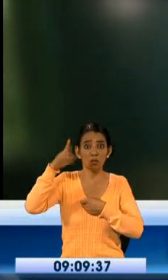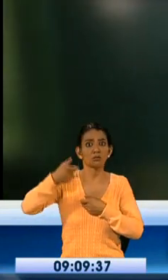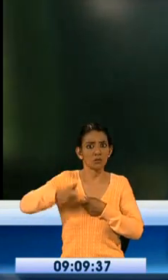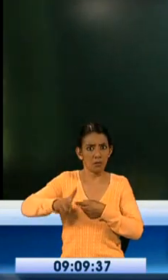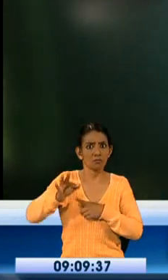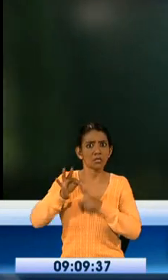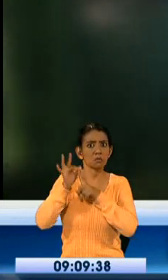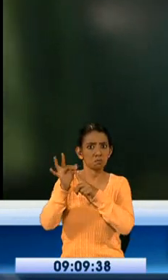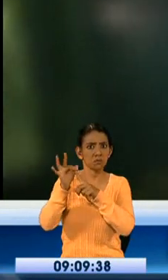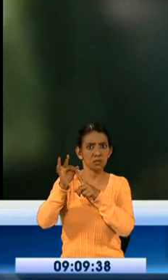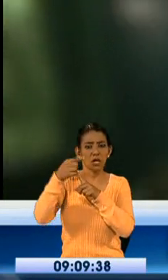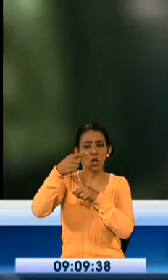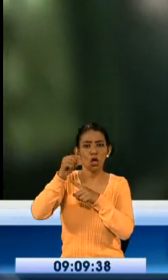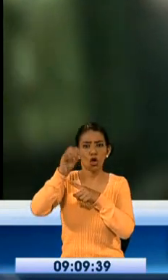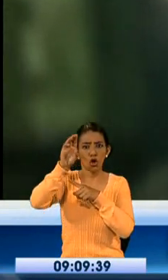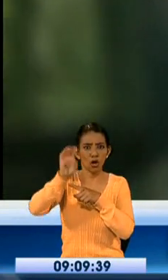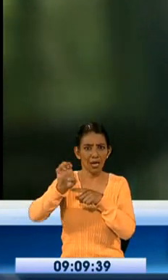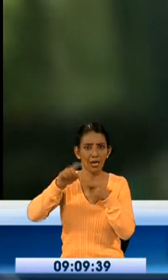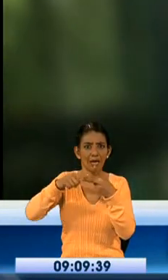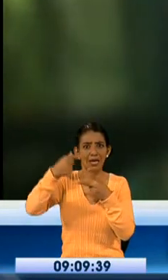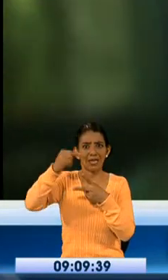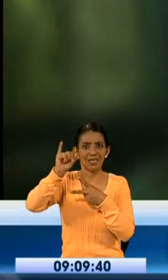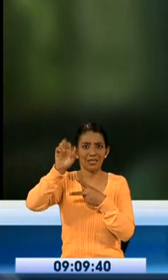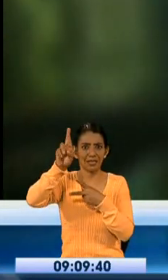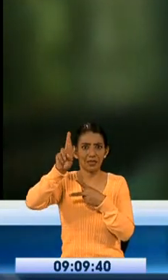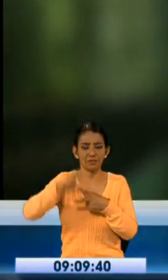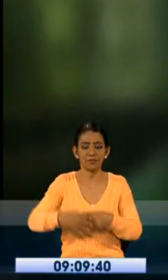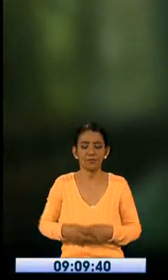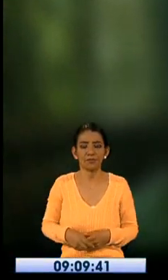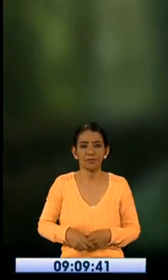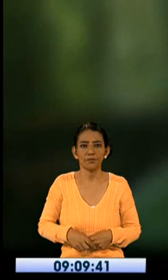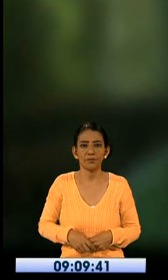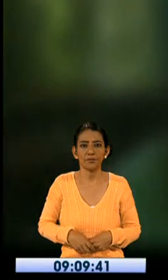Unidad de Inteligencia Antidelincuencial y el GIR.